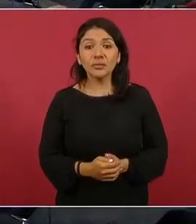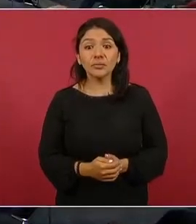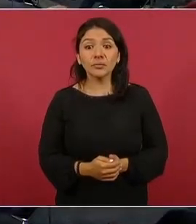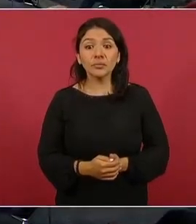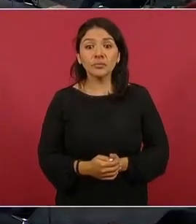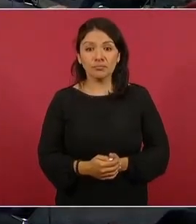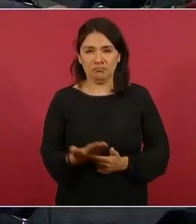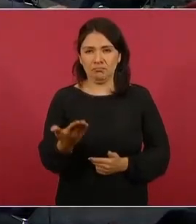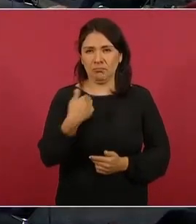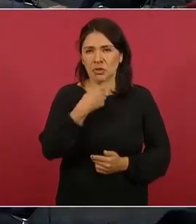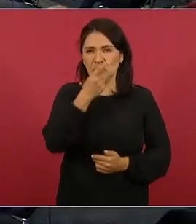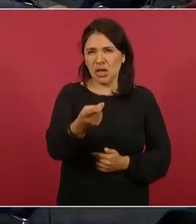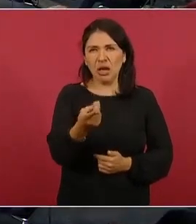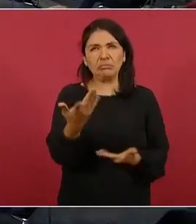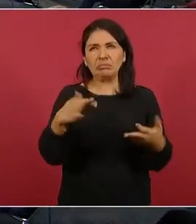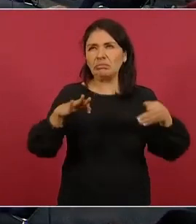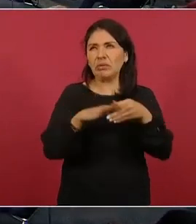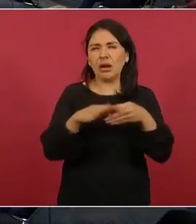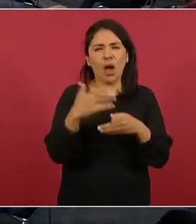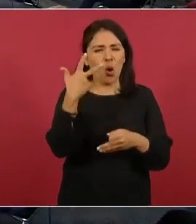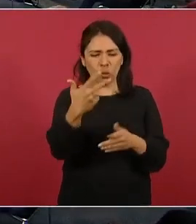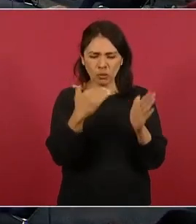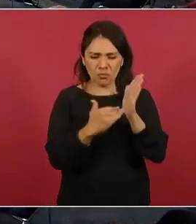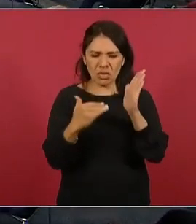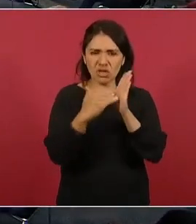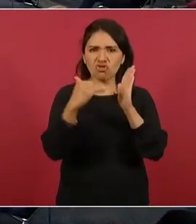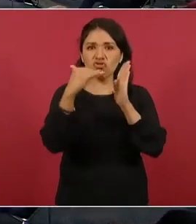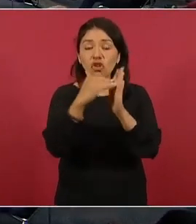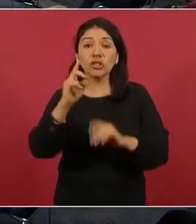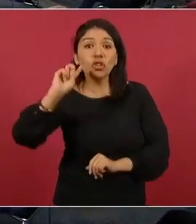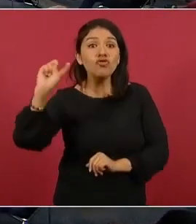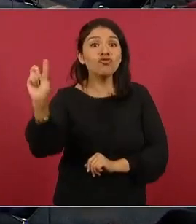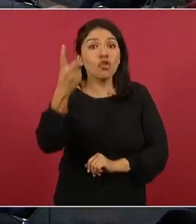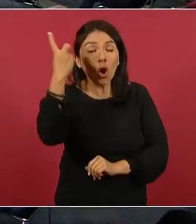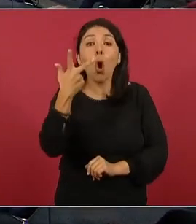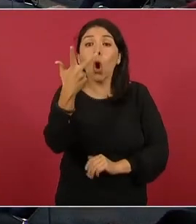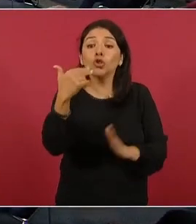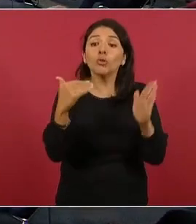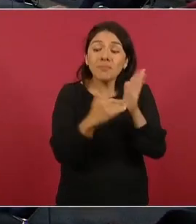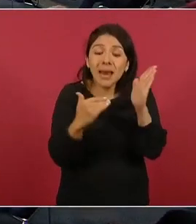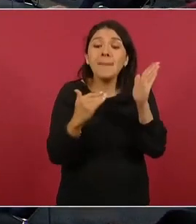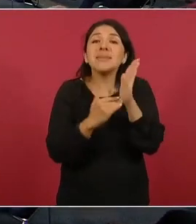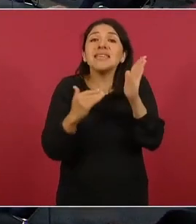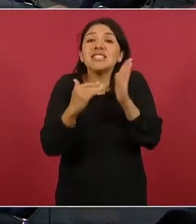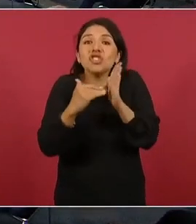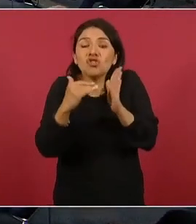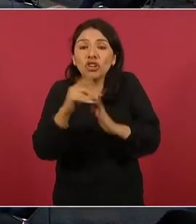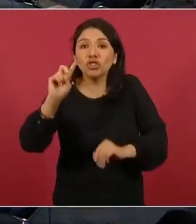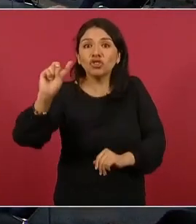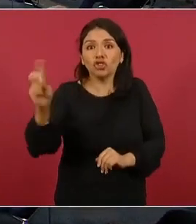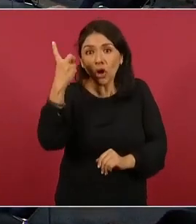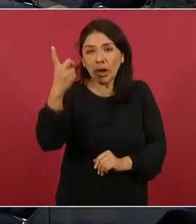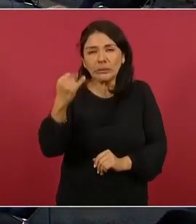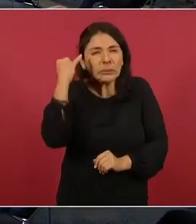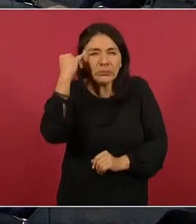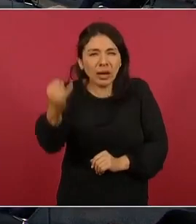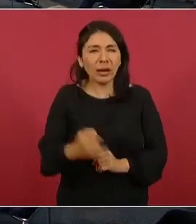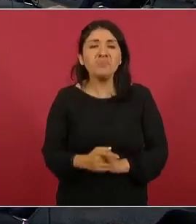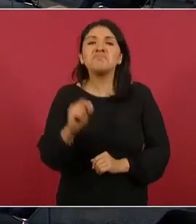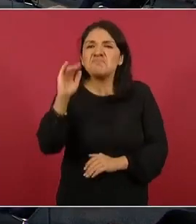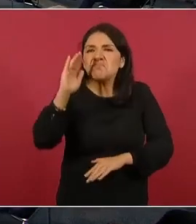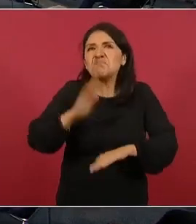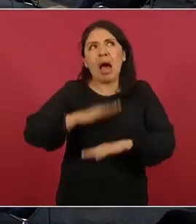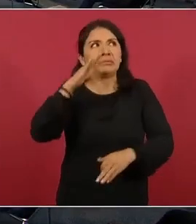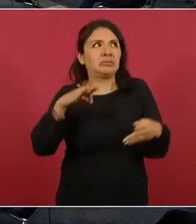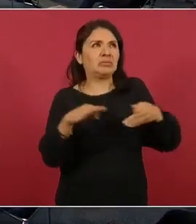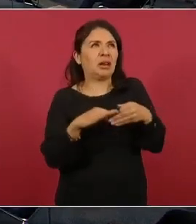dijimos 8 millones de dólares, 8,000 millones de dólares, pues va a salir un poco más, cerca